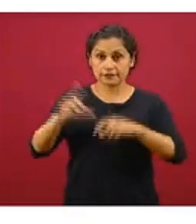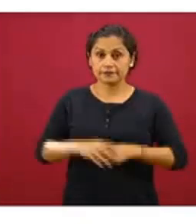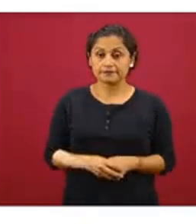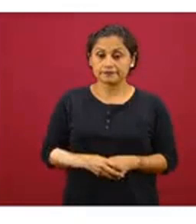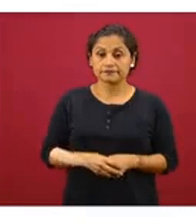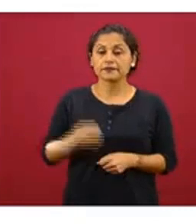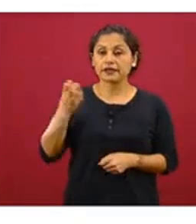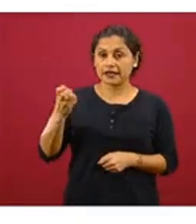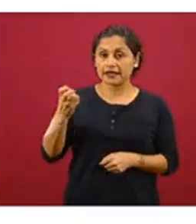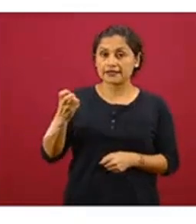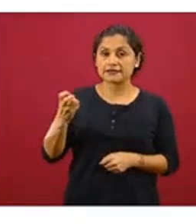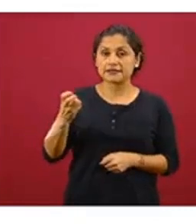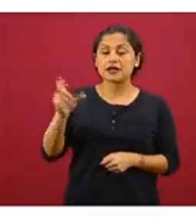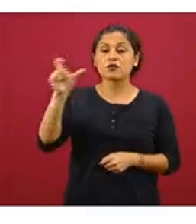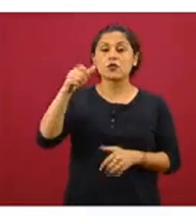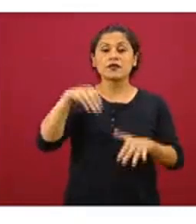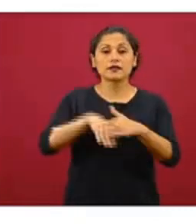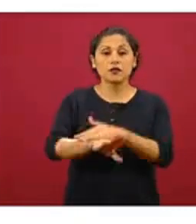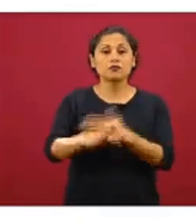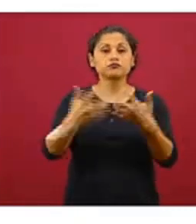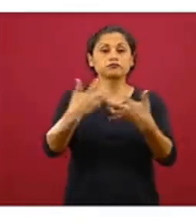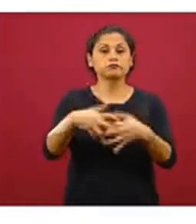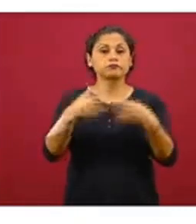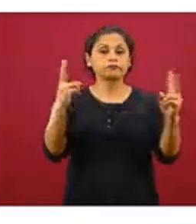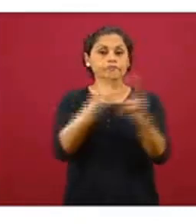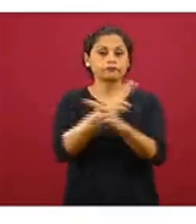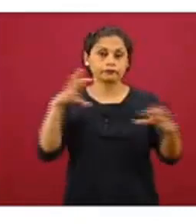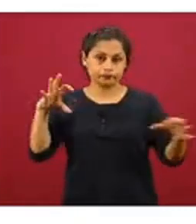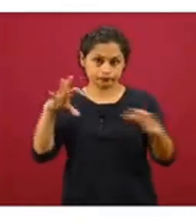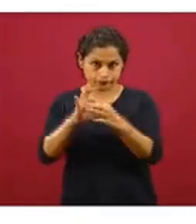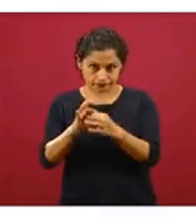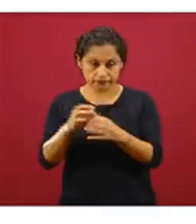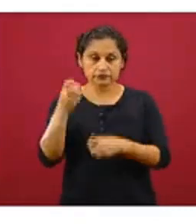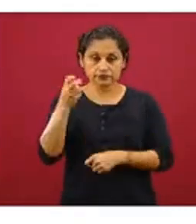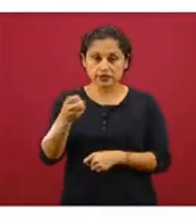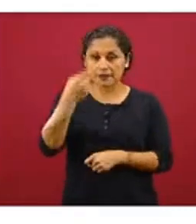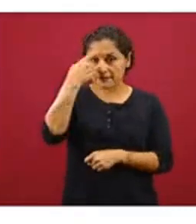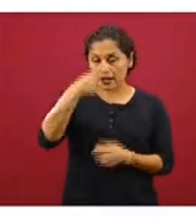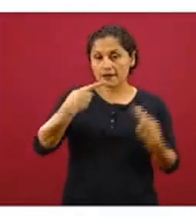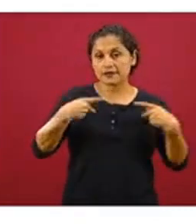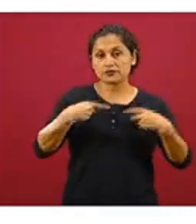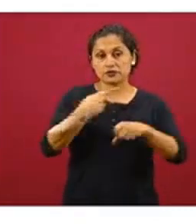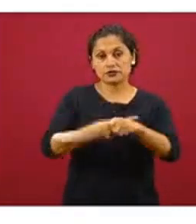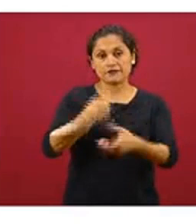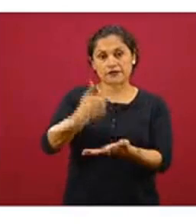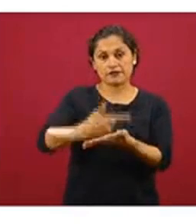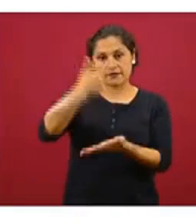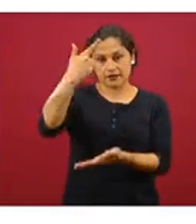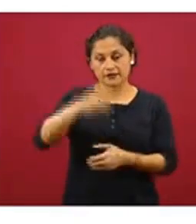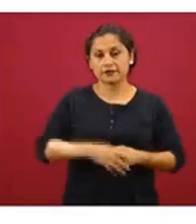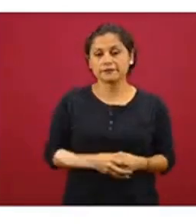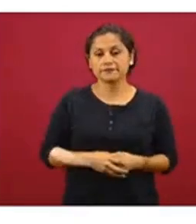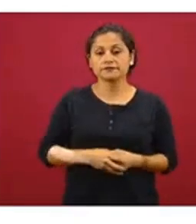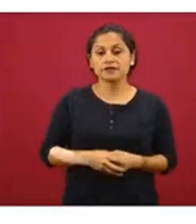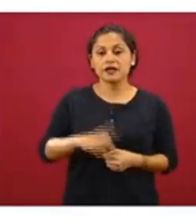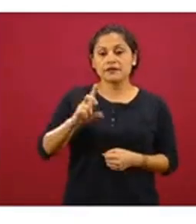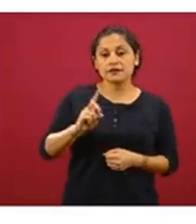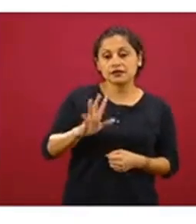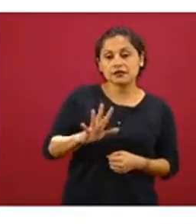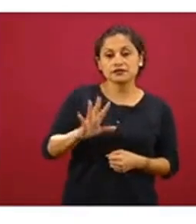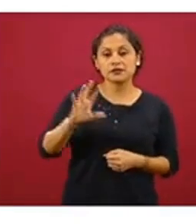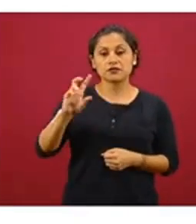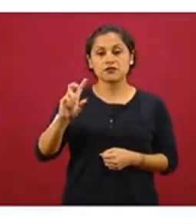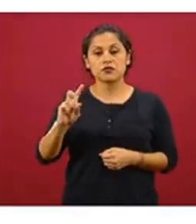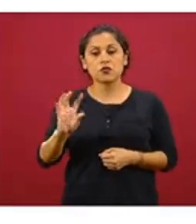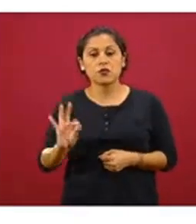precisamente la de camas con ventilador para los pacientes críticos, igualmente 35, 41,